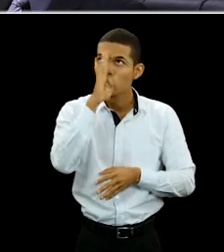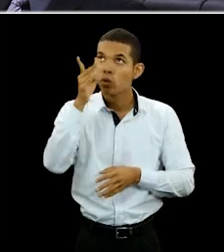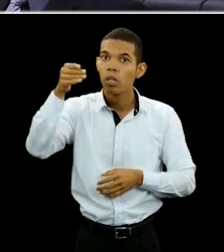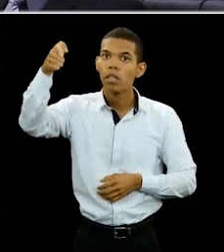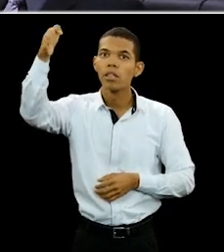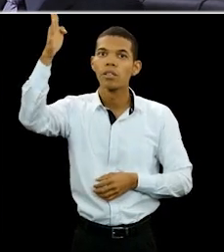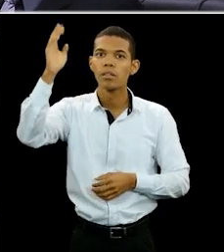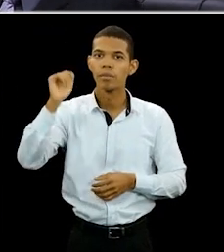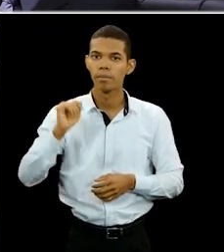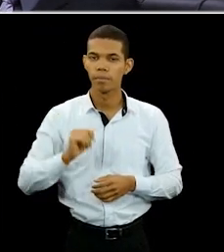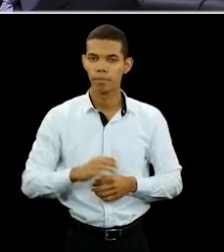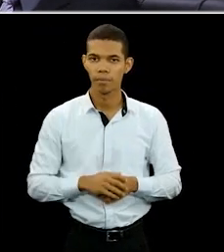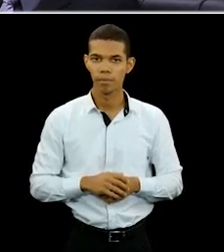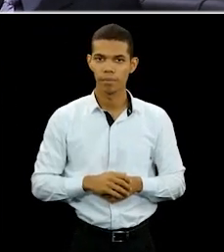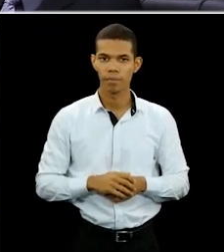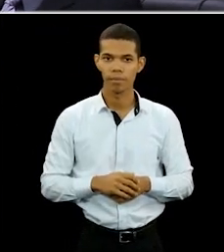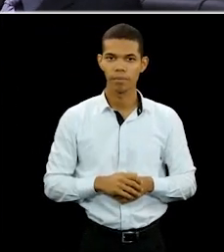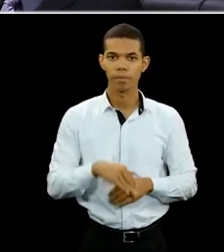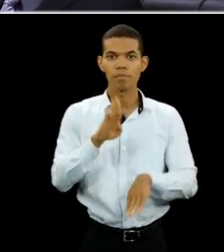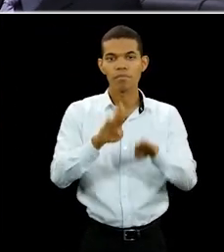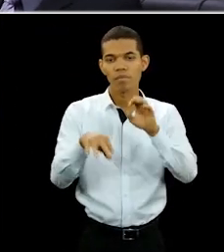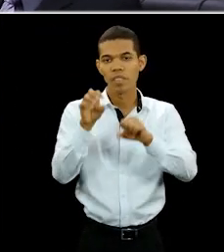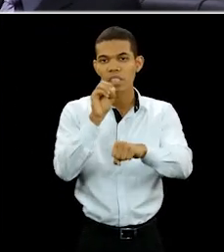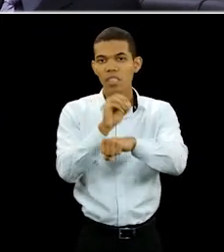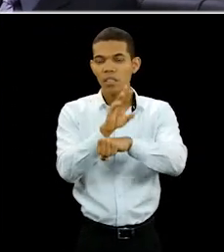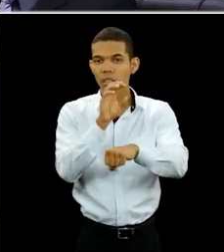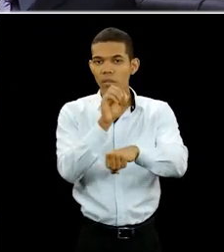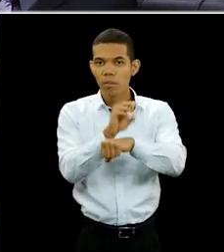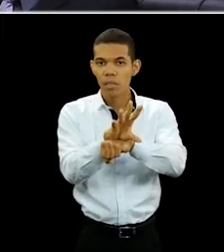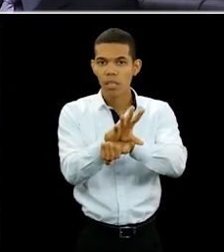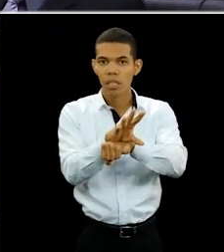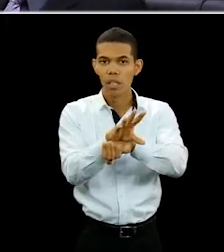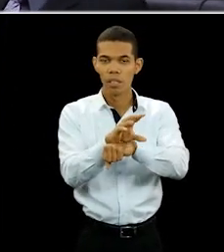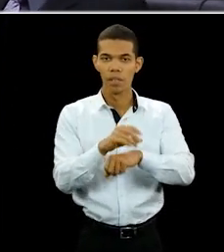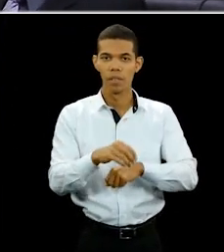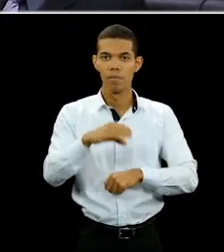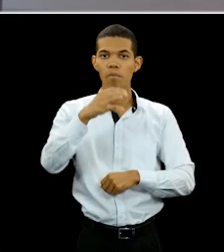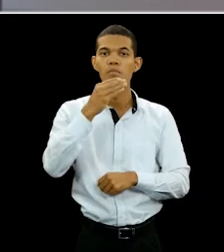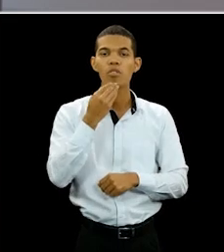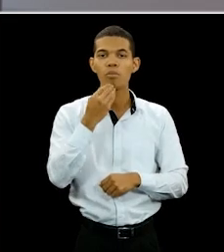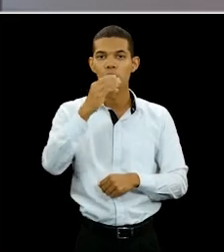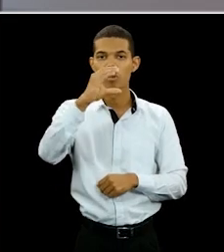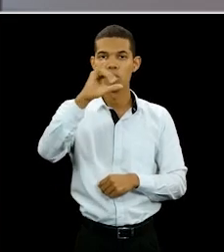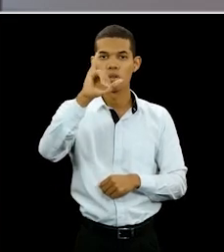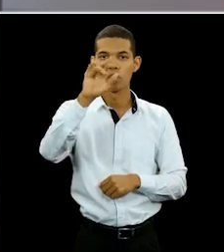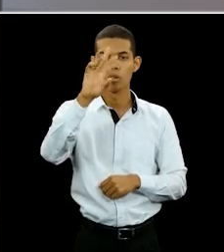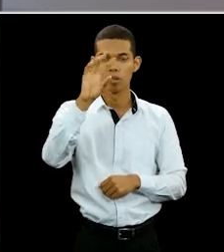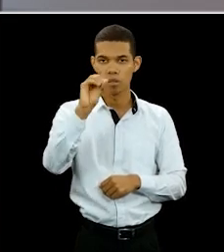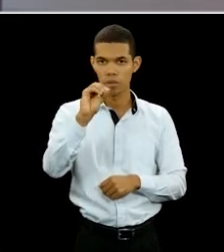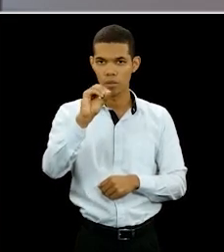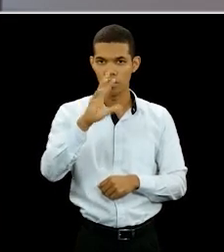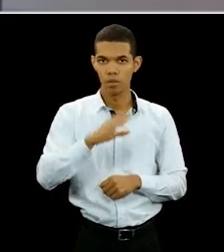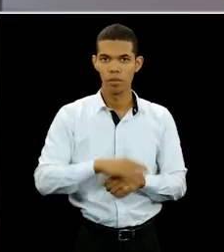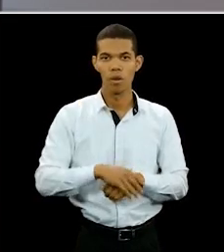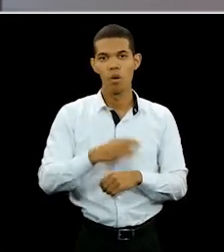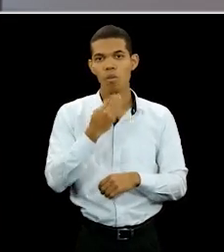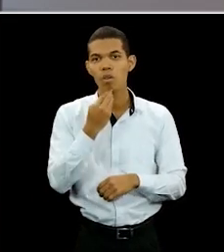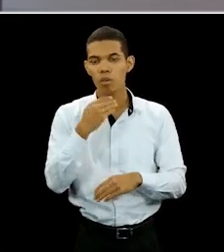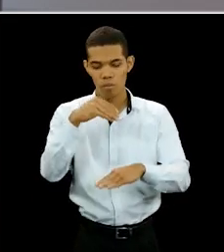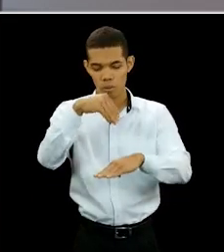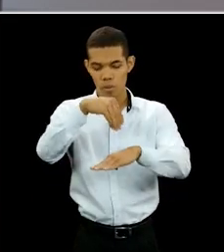ejemplos donde el mensaje bueno Lo acabamos de mencionar cono si seguimos estudiando Daniel encontramos con nabuconodosor